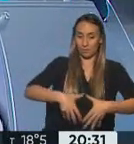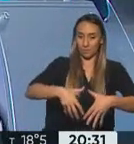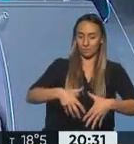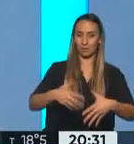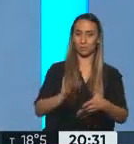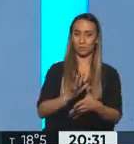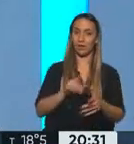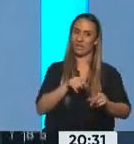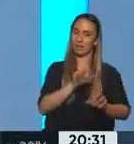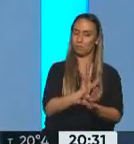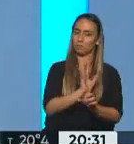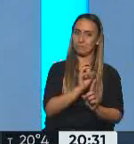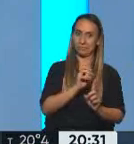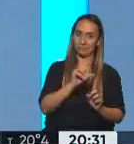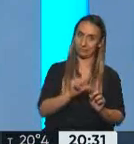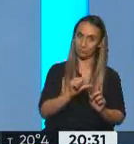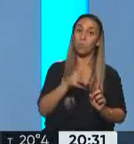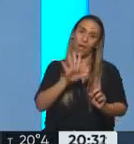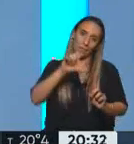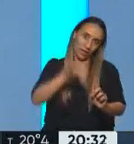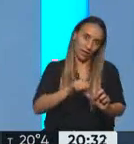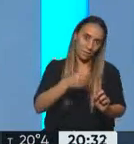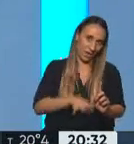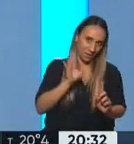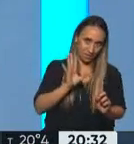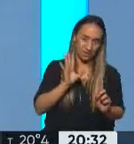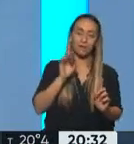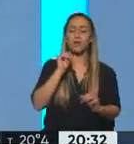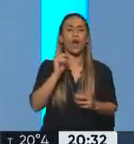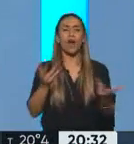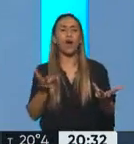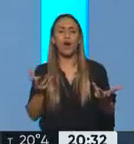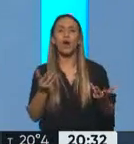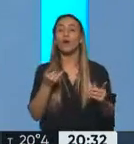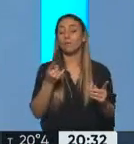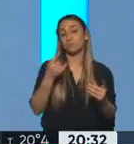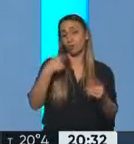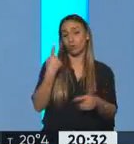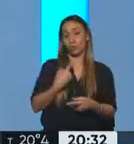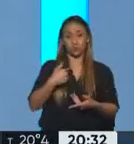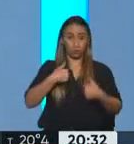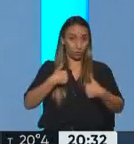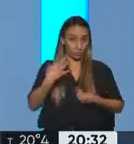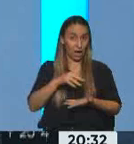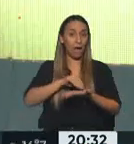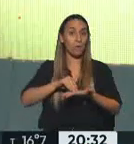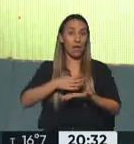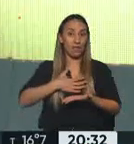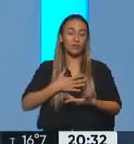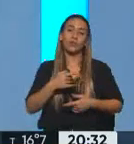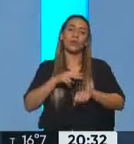más débil de una cadena, ¿no? Entonces realmente lo que aconsejamos los abogados, yo me dedico mucho a este tema,